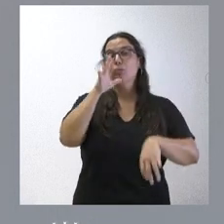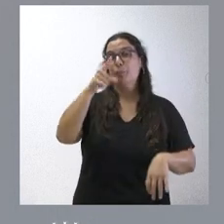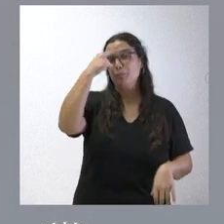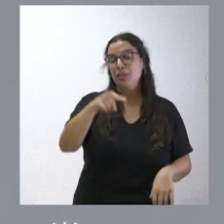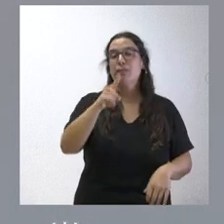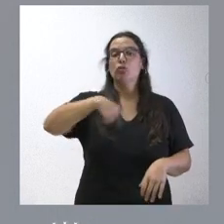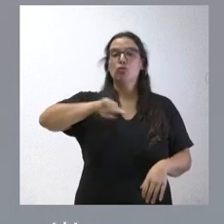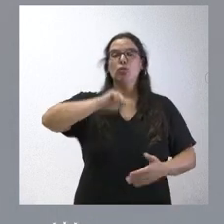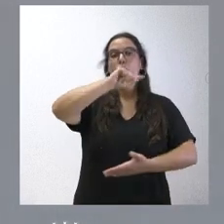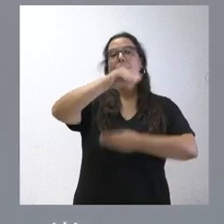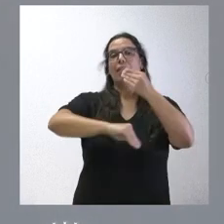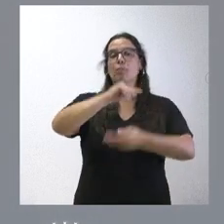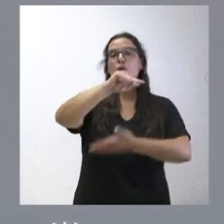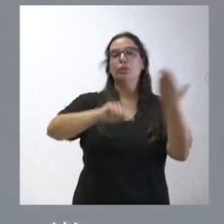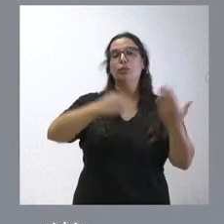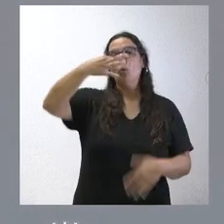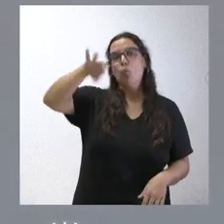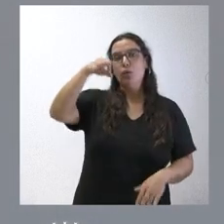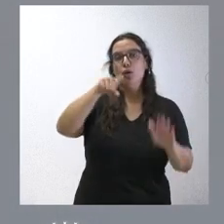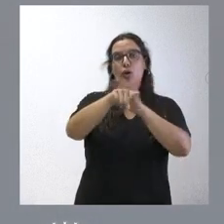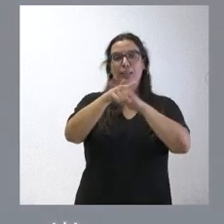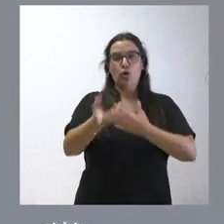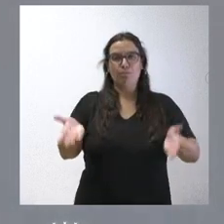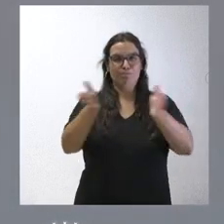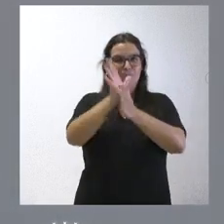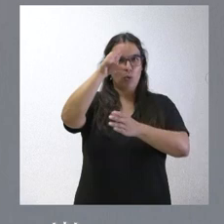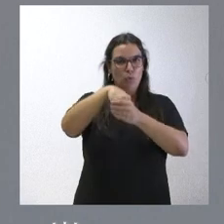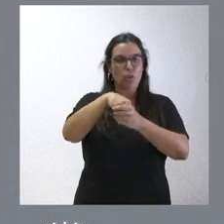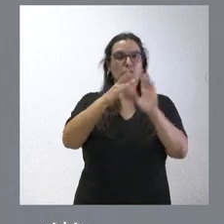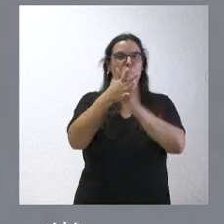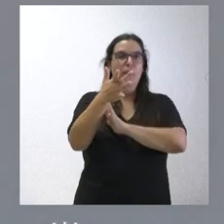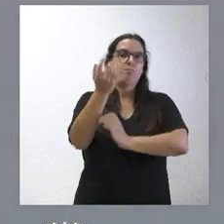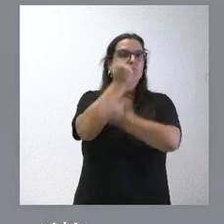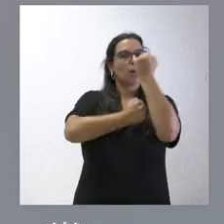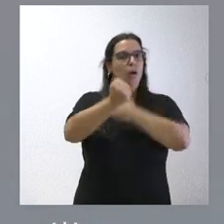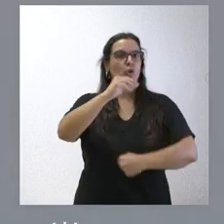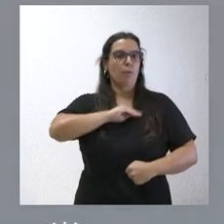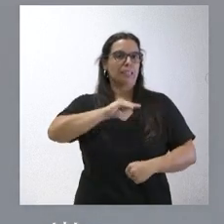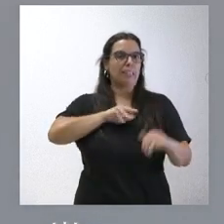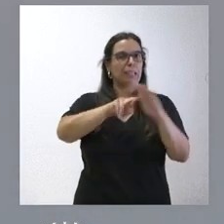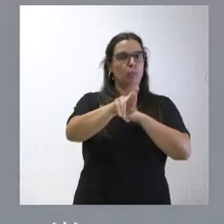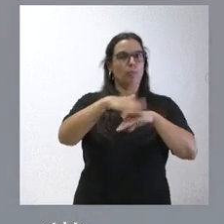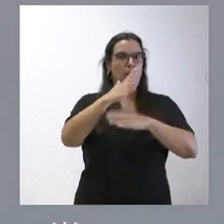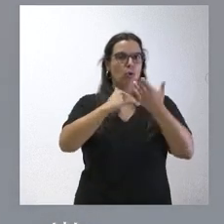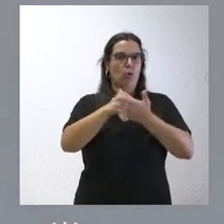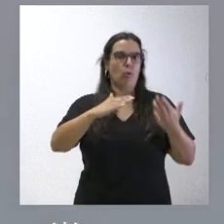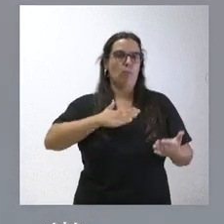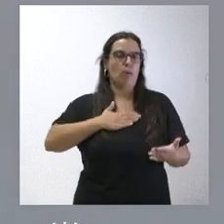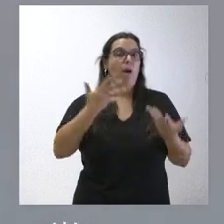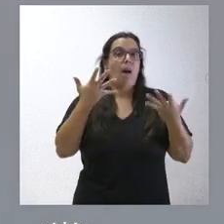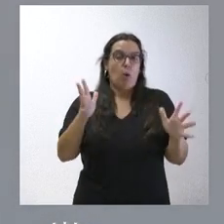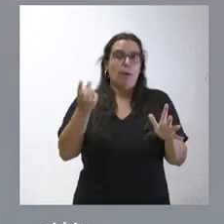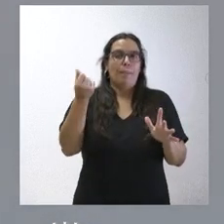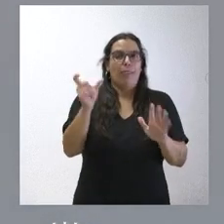llevamos a cabo un contrato único de gestión de este tipo de actividades lo que supone un importante ahorro de recursos para nuestra comunidad Autónoma a pesar